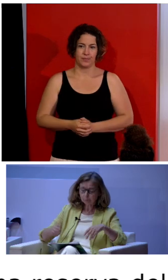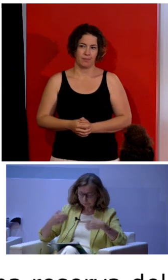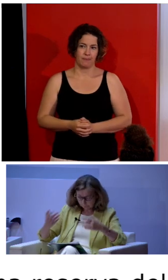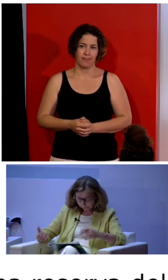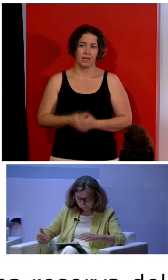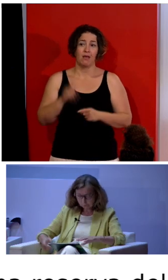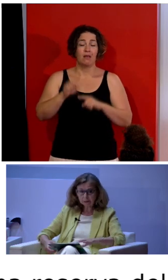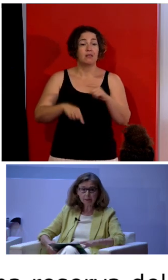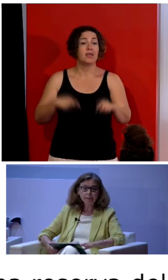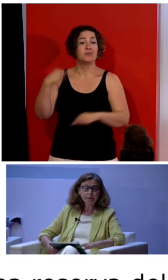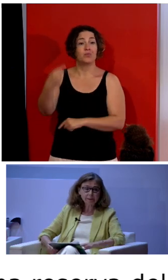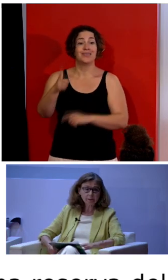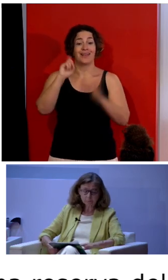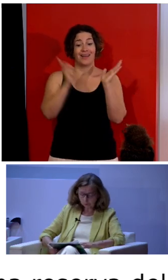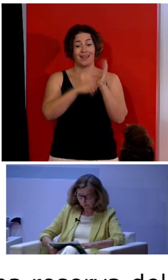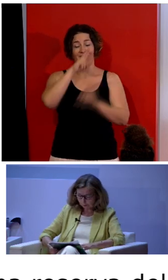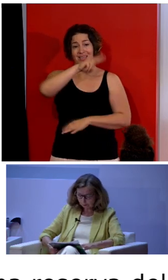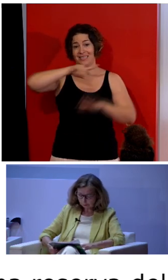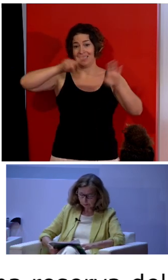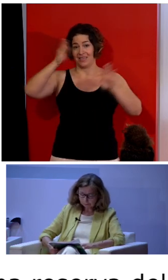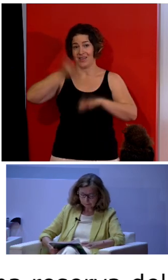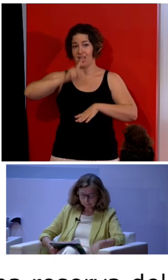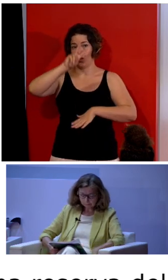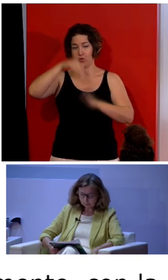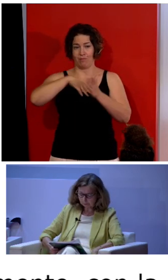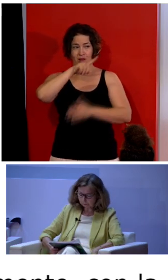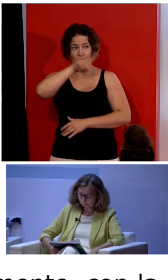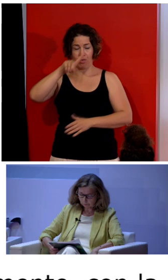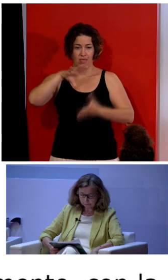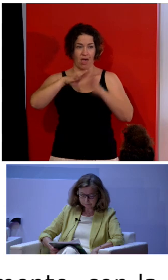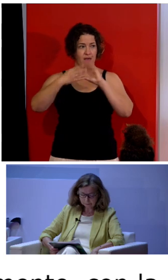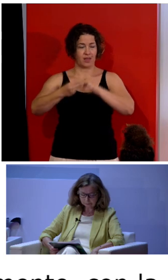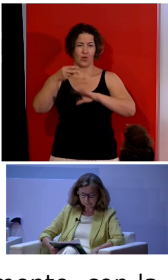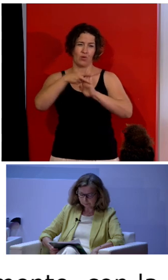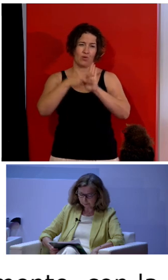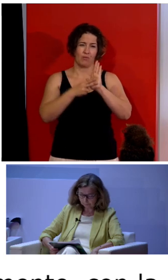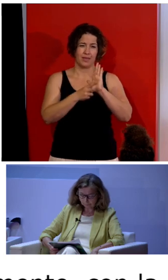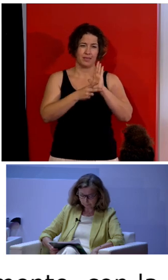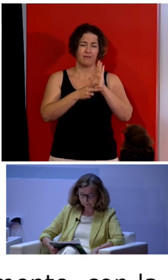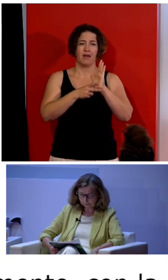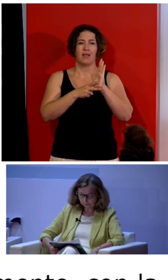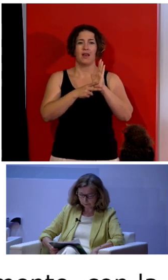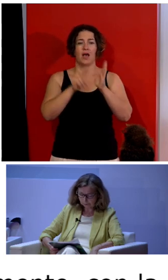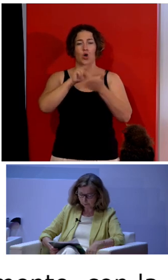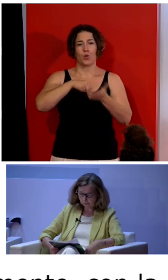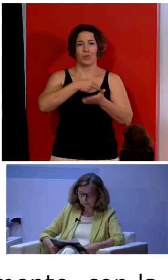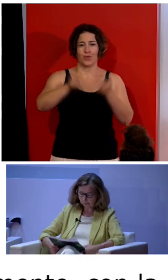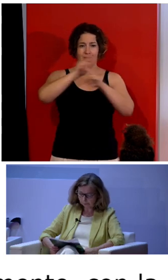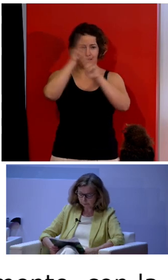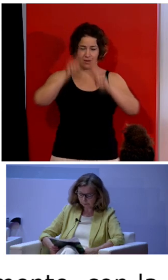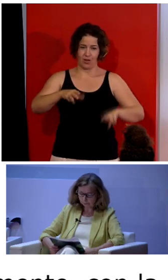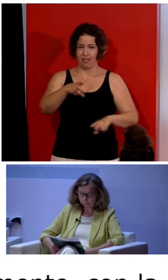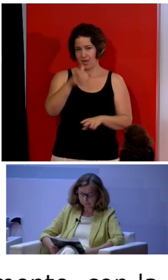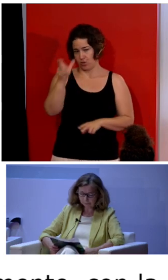7/2007, que posteriormente, con la Ley 26/2011, de adaptación normativa de la Convención Internacional sobre los Derechos